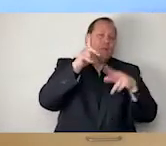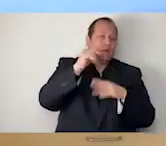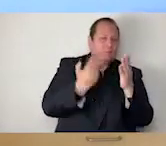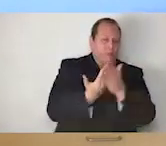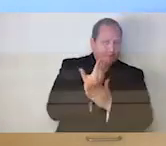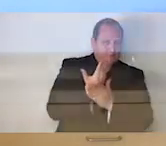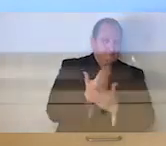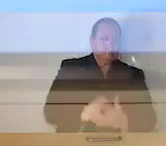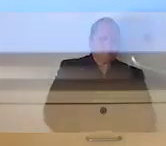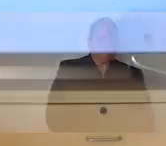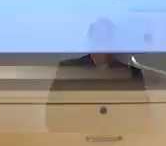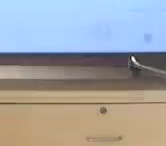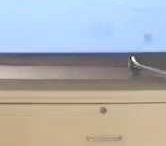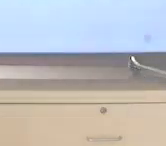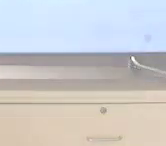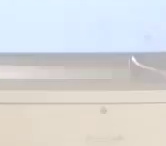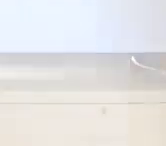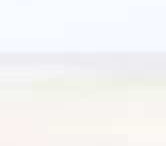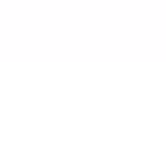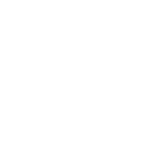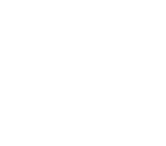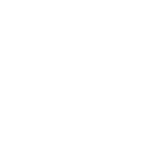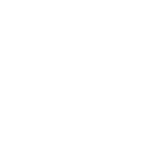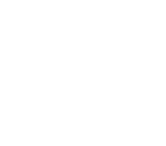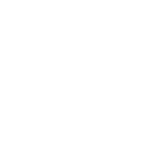y amor en nuevo mañana en la mañana